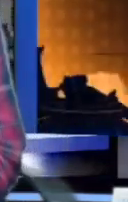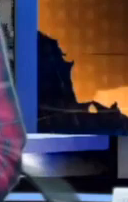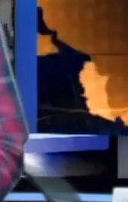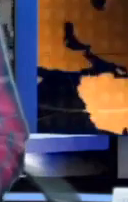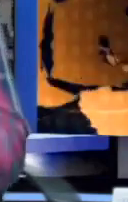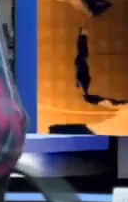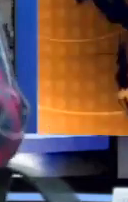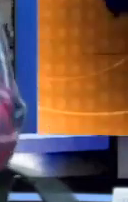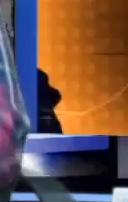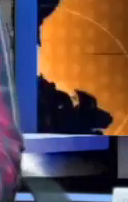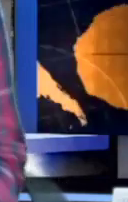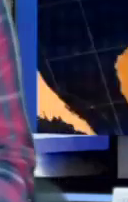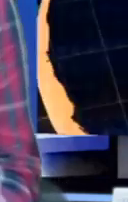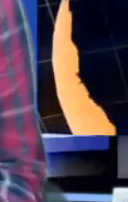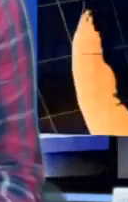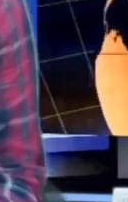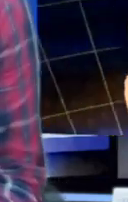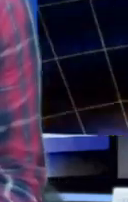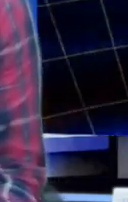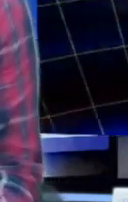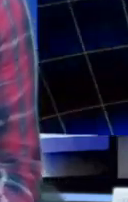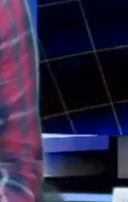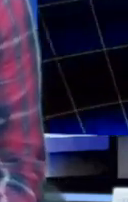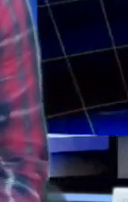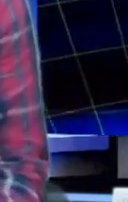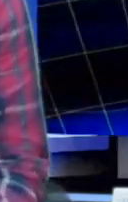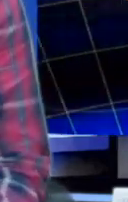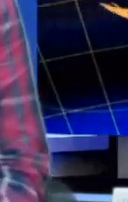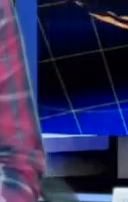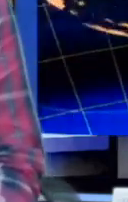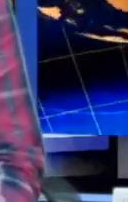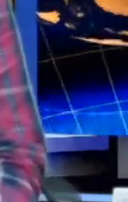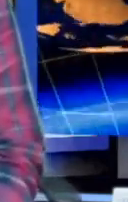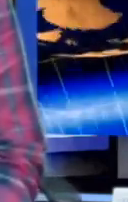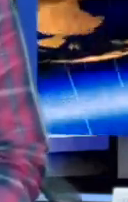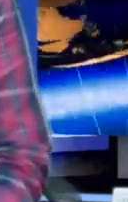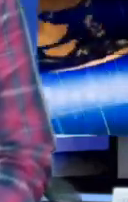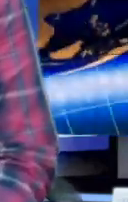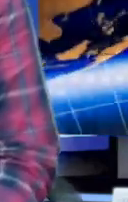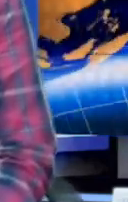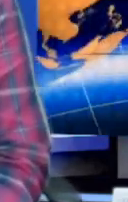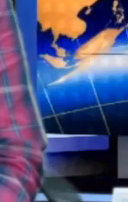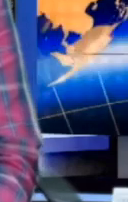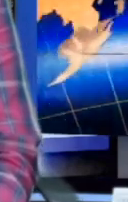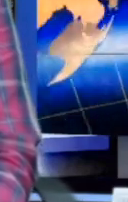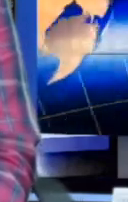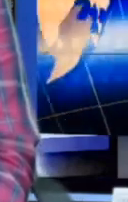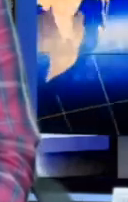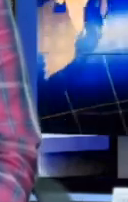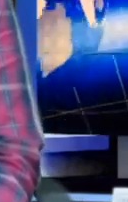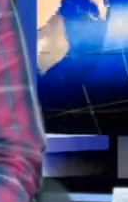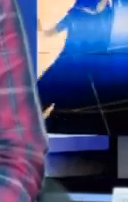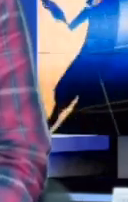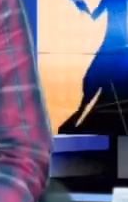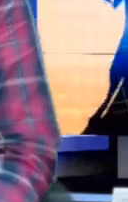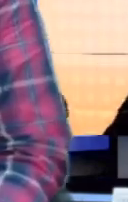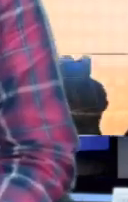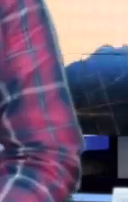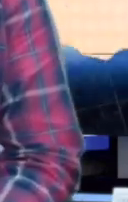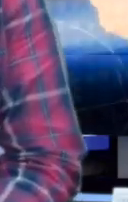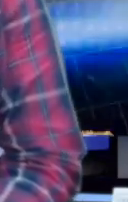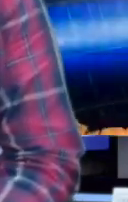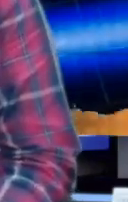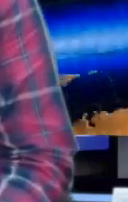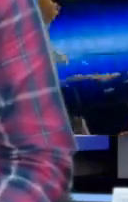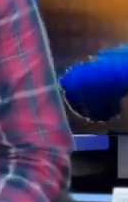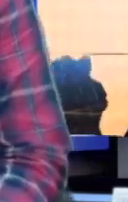y compartir para todos ustedes a través de nuestro segundo canal. Y bien, pasando ya de lleno con la información, resulta